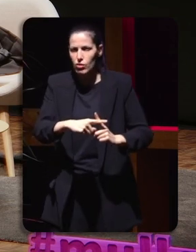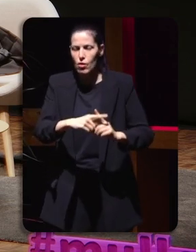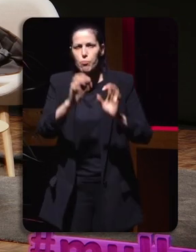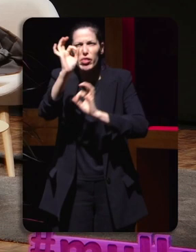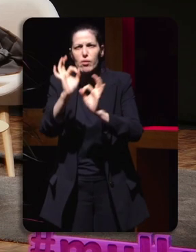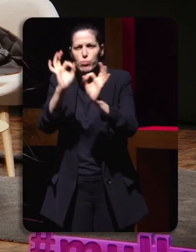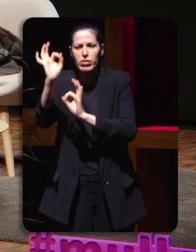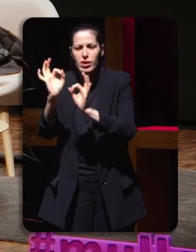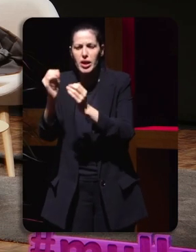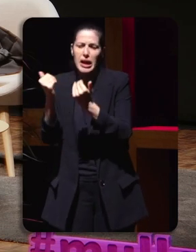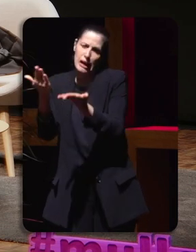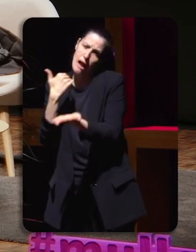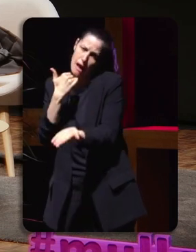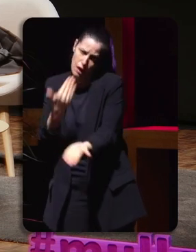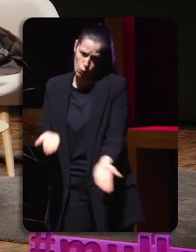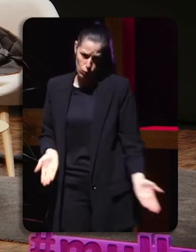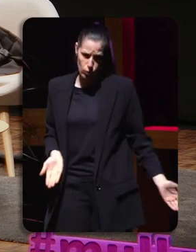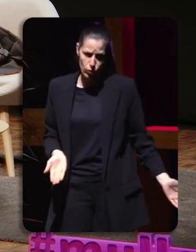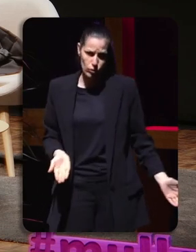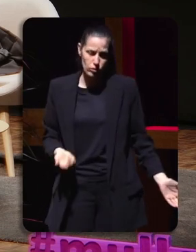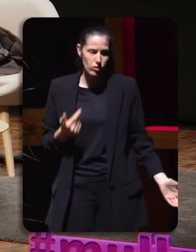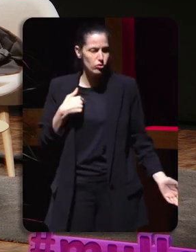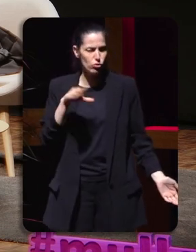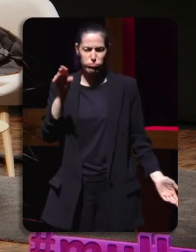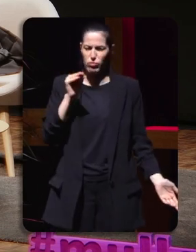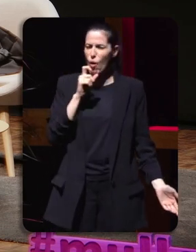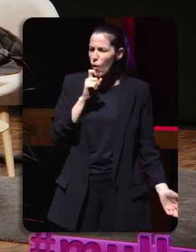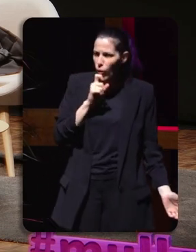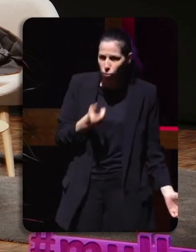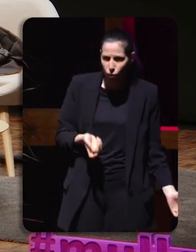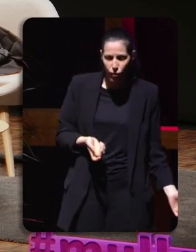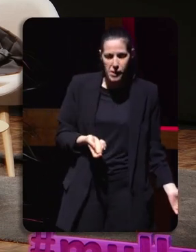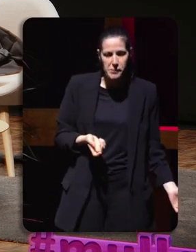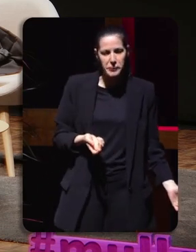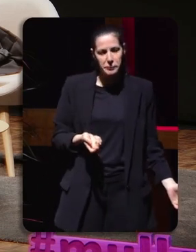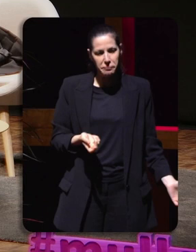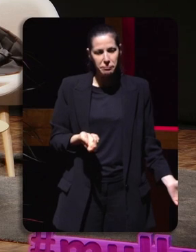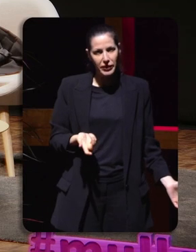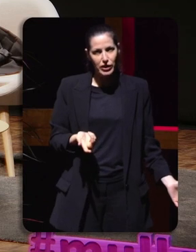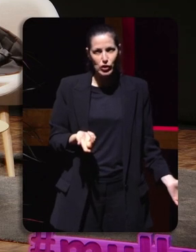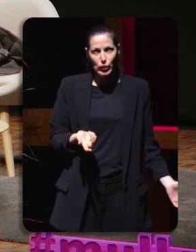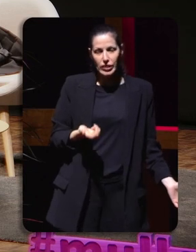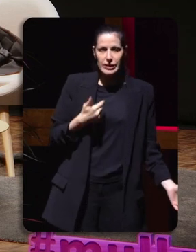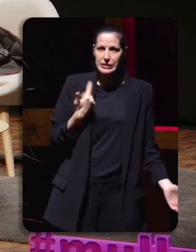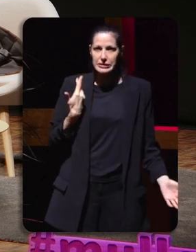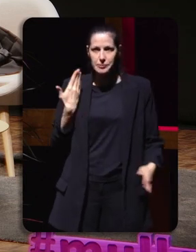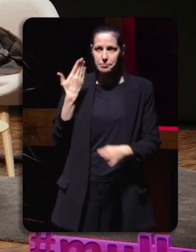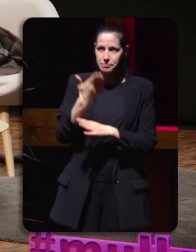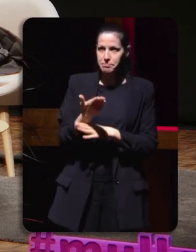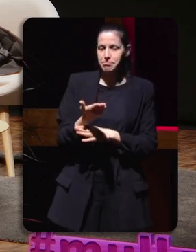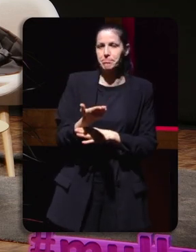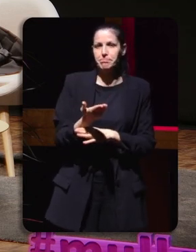regálale algo y yo decía Pero entonces bueno con esto vas con la capa